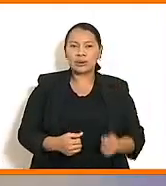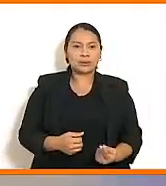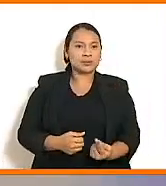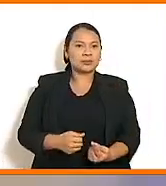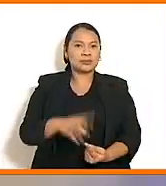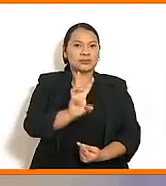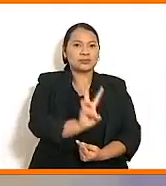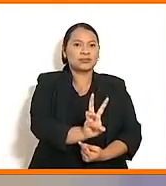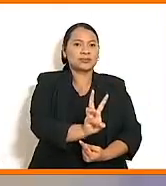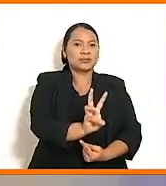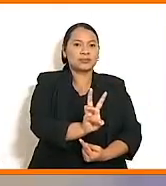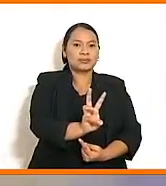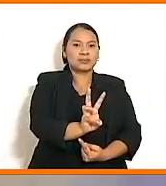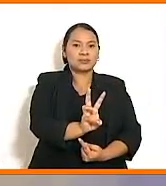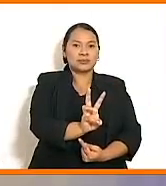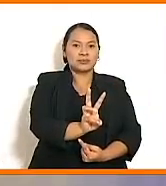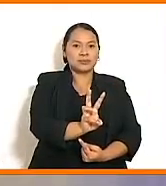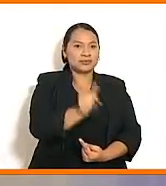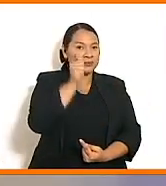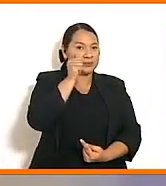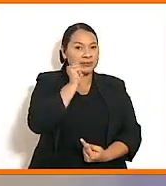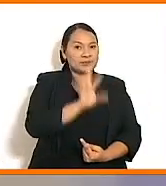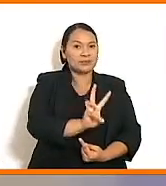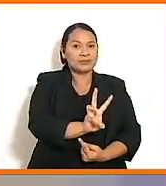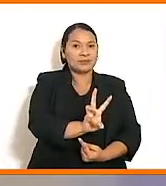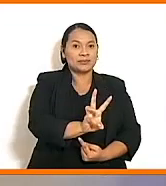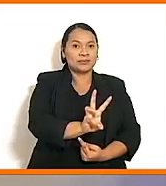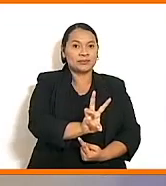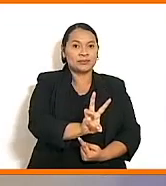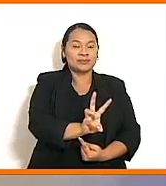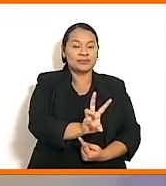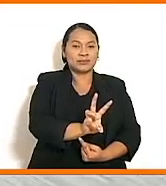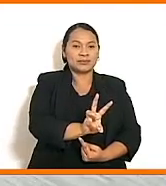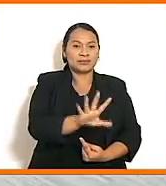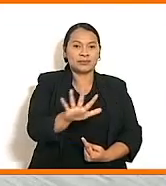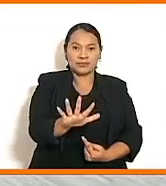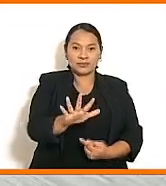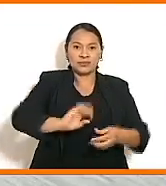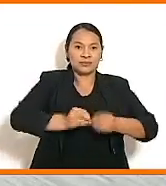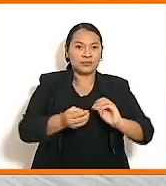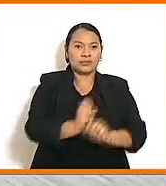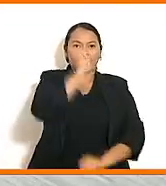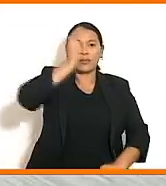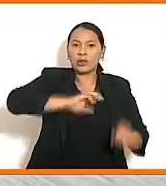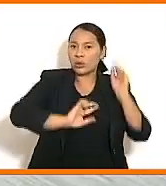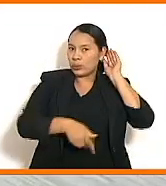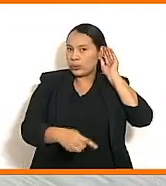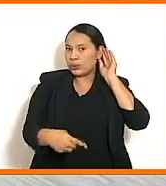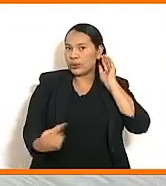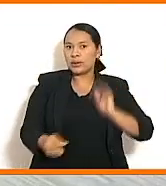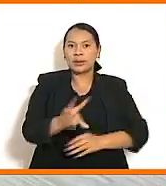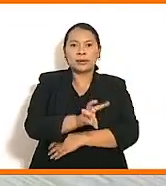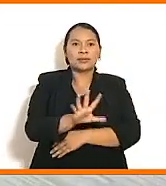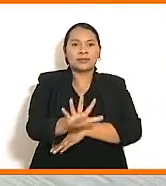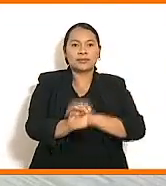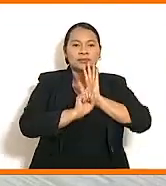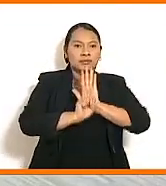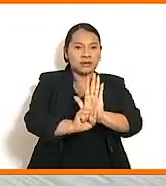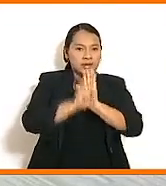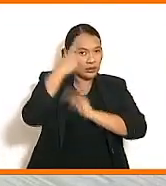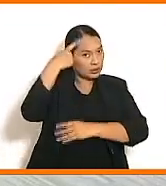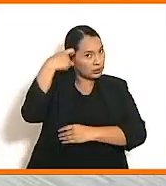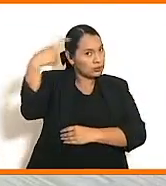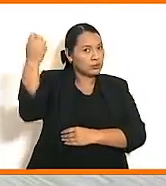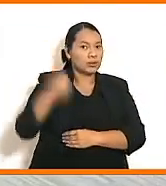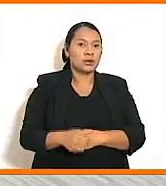6. Segundo dígito, atentos. Este es el 5, número favorecido para diario es el 65 con su símbolo